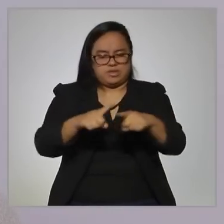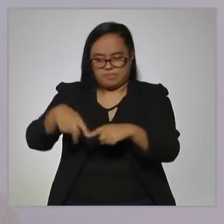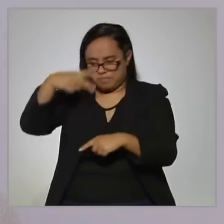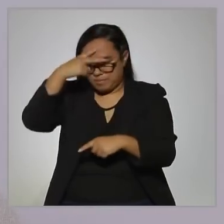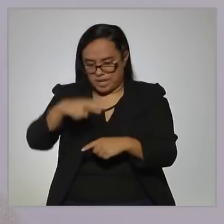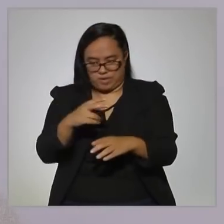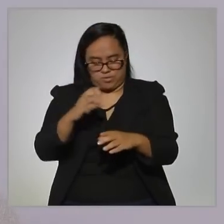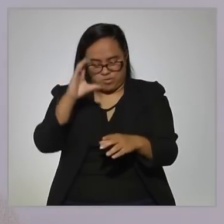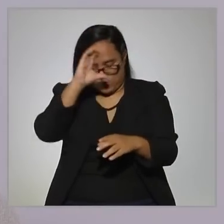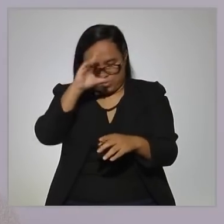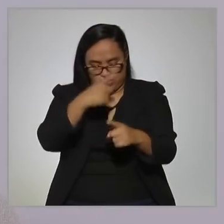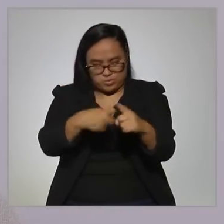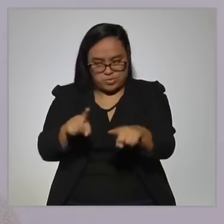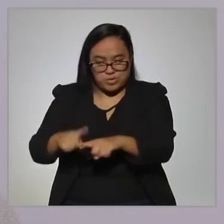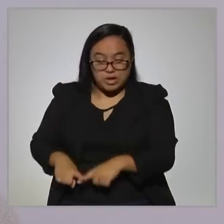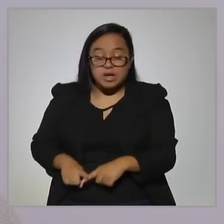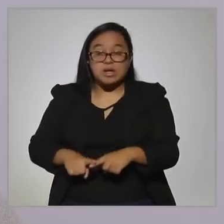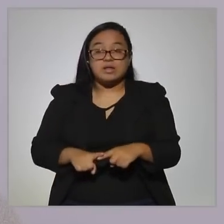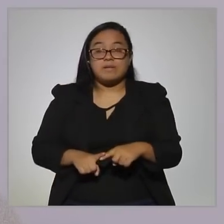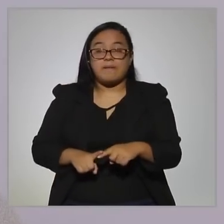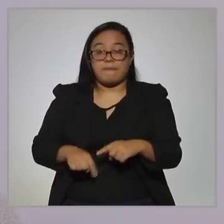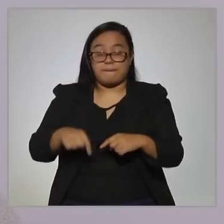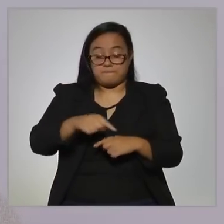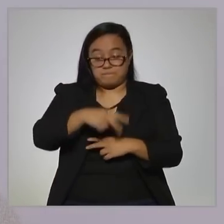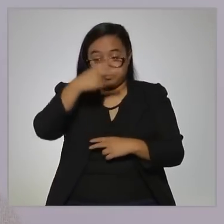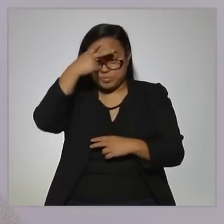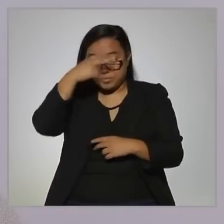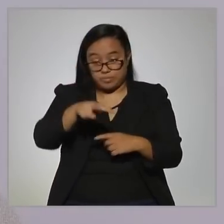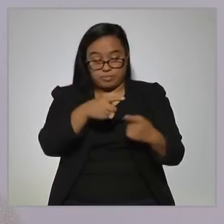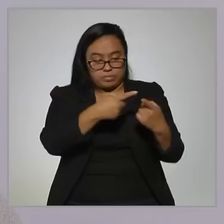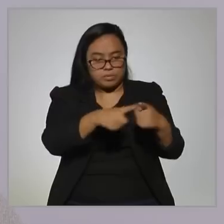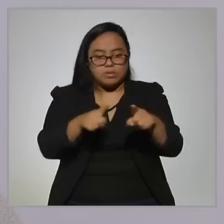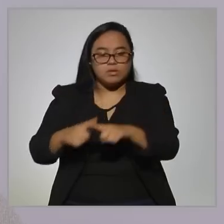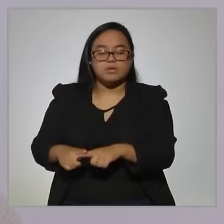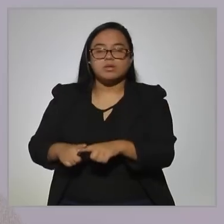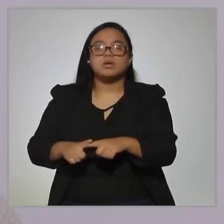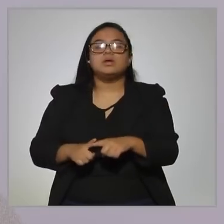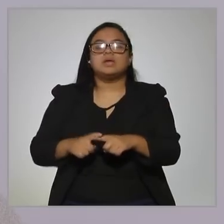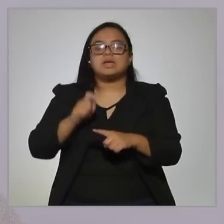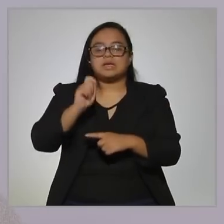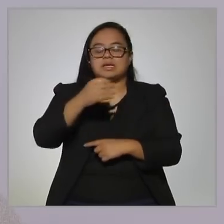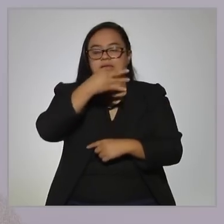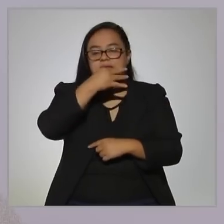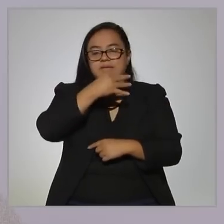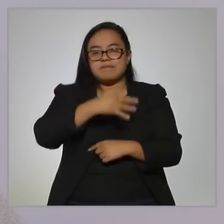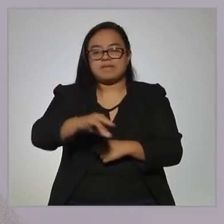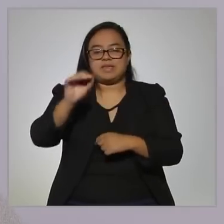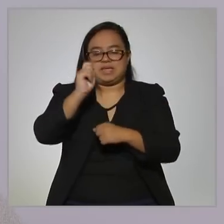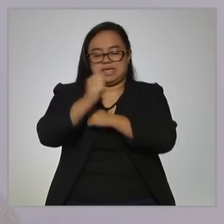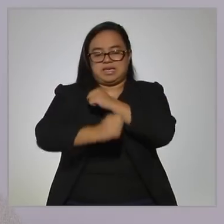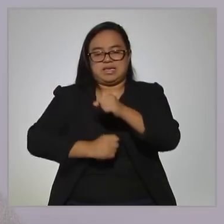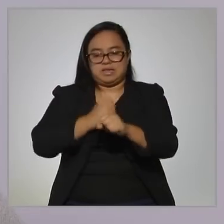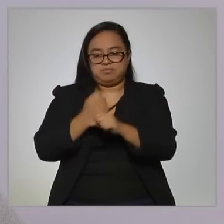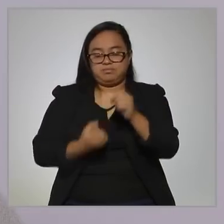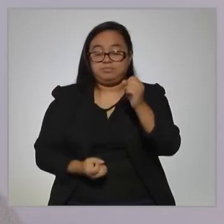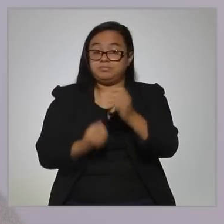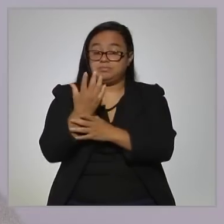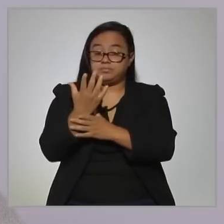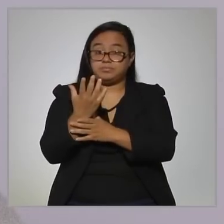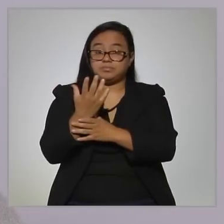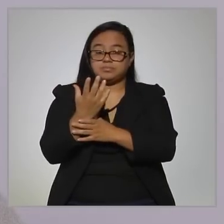es. Que estos muchos Méxicos se van hacia una celebración como es el Año Nuevo